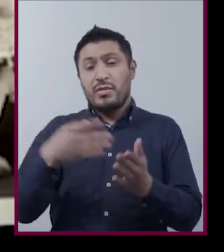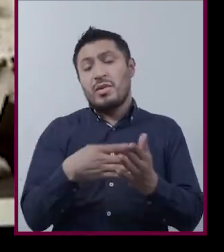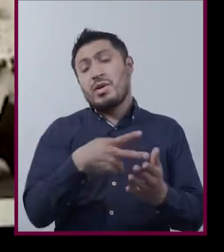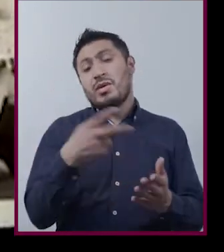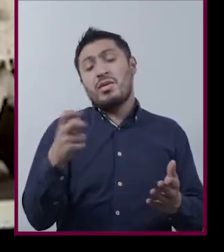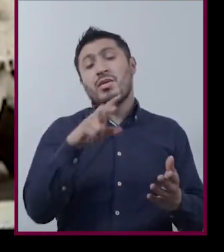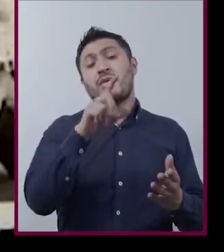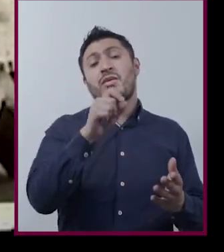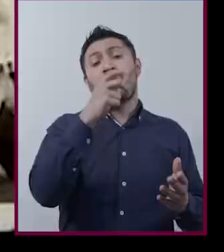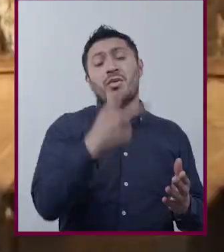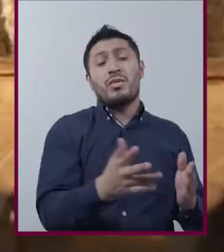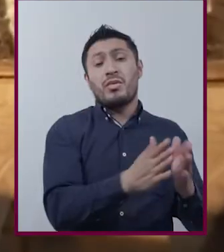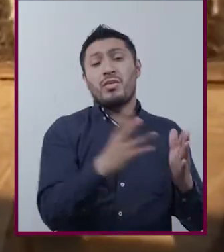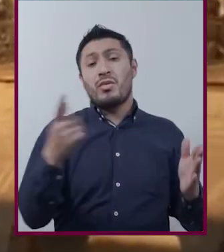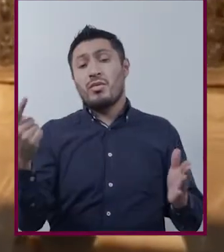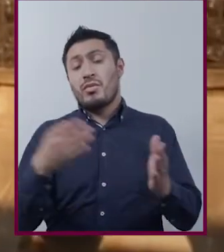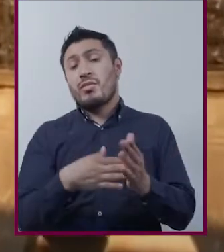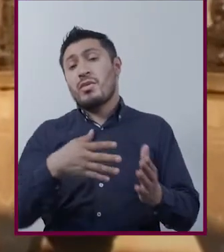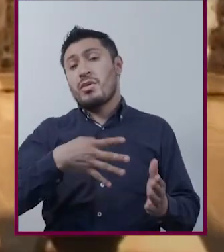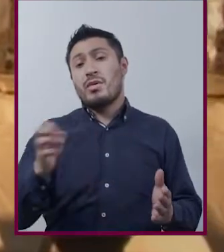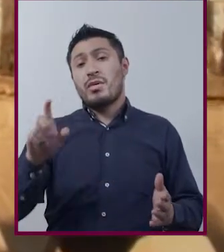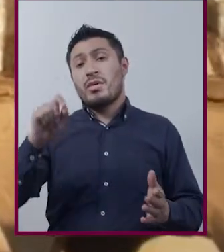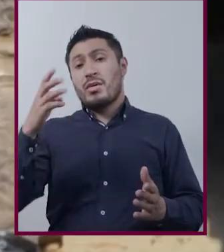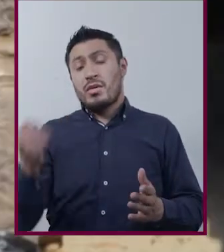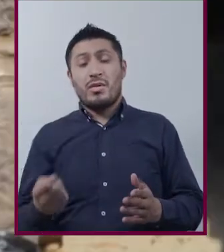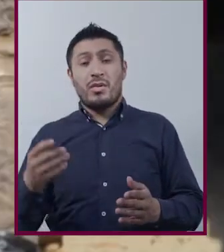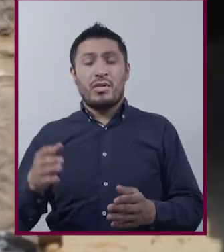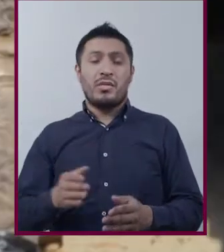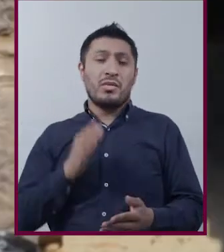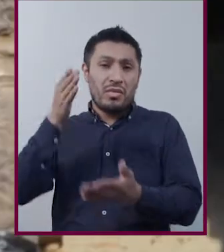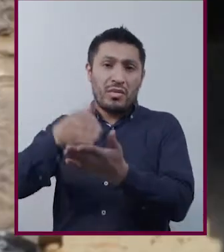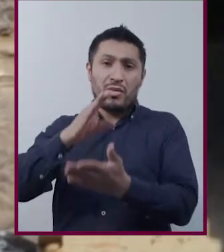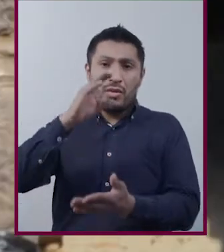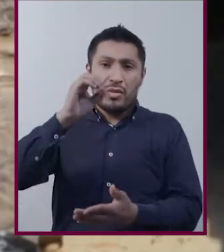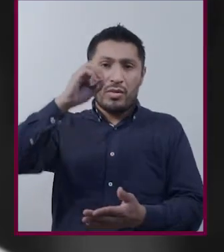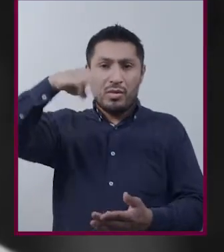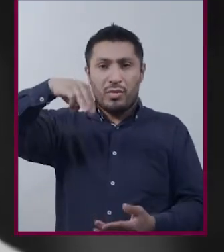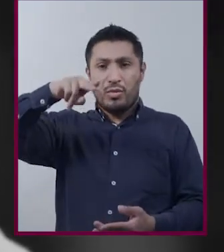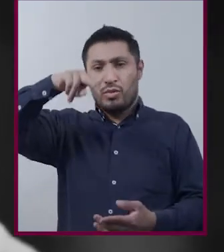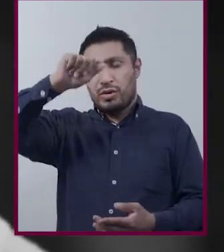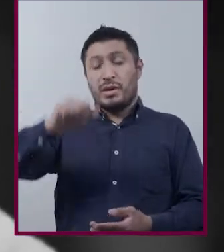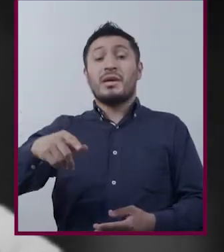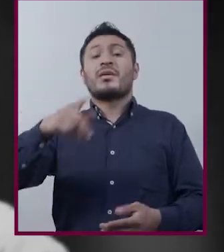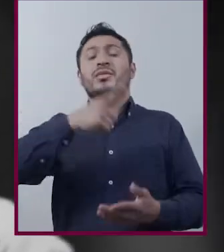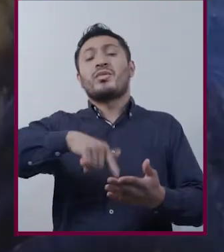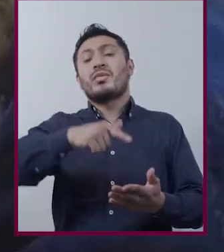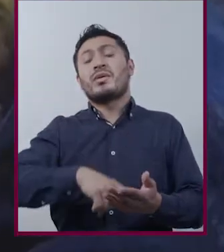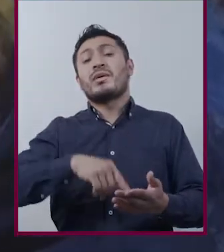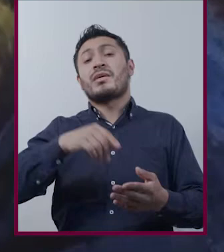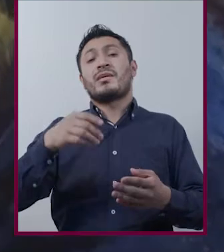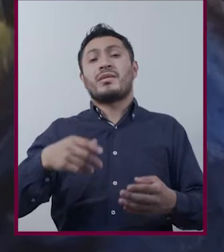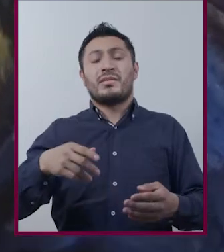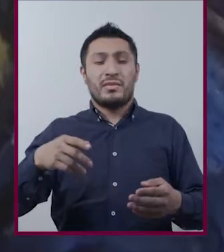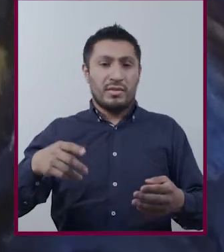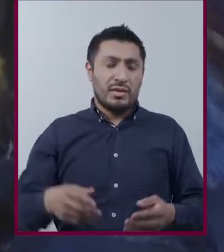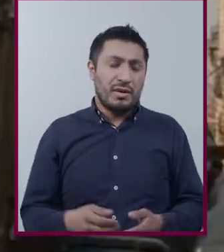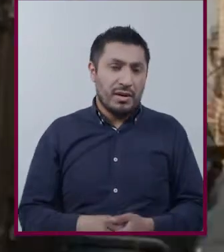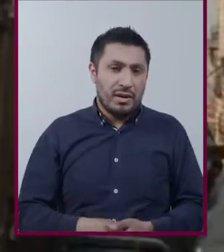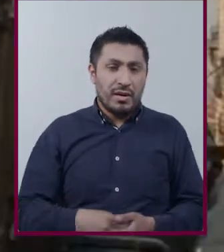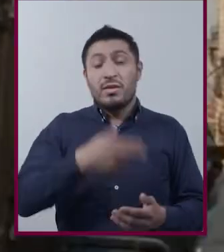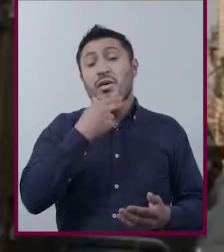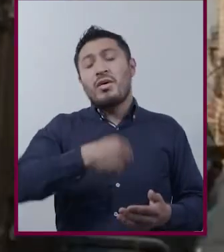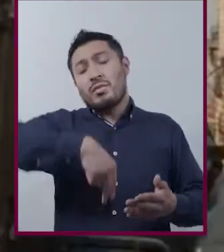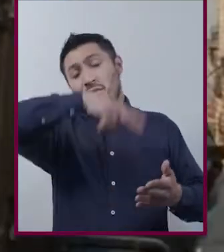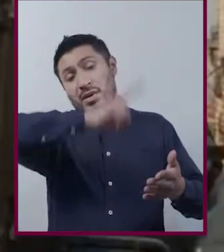y 1929 frecuentó la Comuna, un lugar que el pintor Gerardo Murillo, conocido como el Dr. Atl,